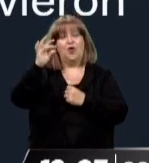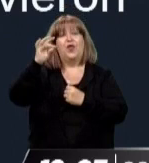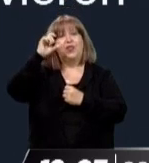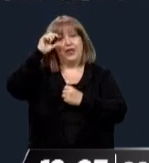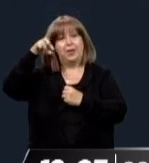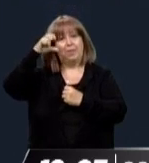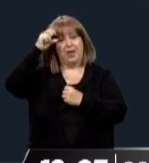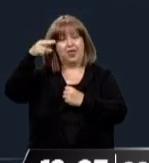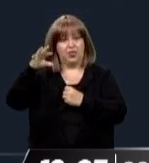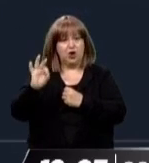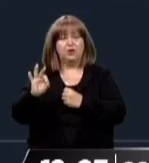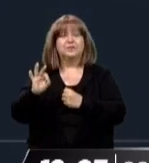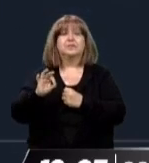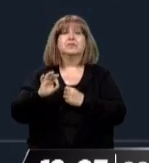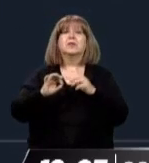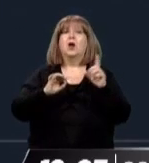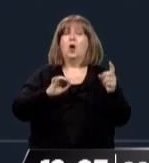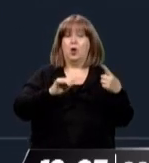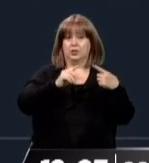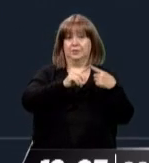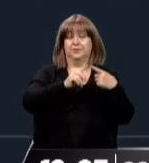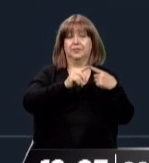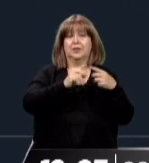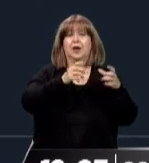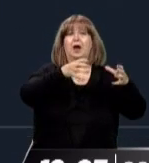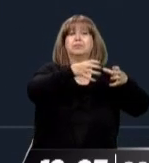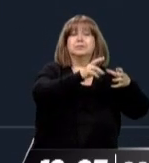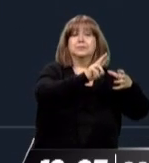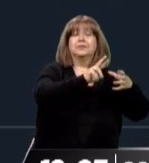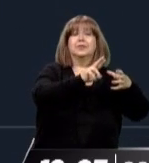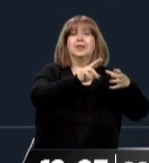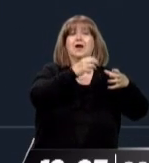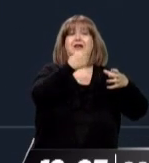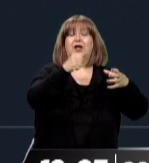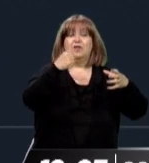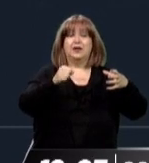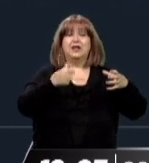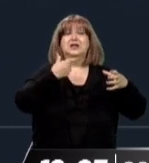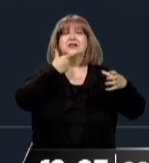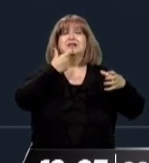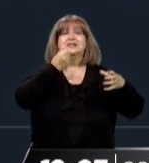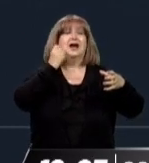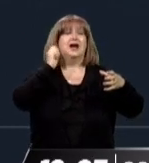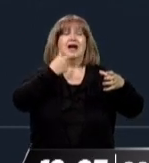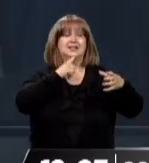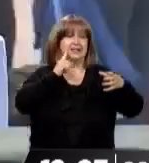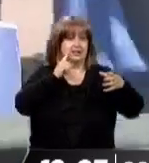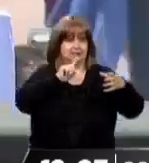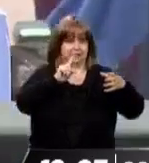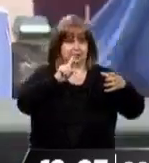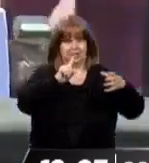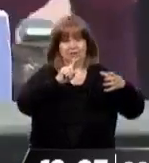de la provincia, Anabel Fernández Agasti, y la presidenta del partido, Flor de Estefanis, tampoco estuvieron para recibir al